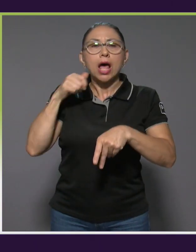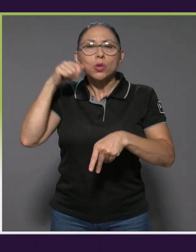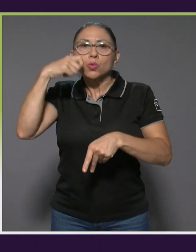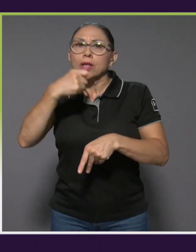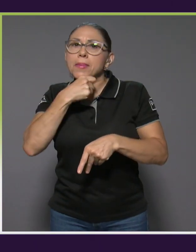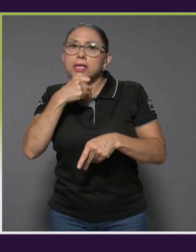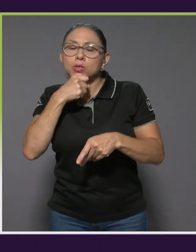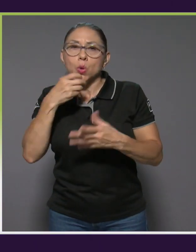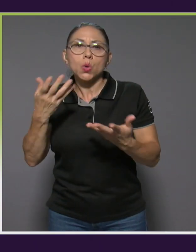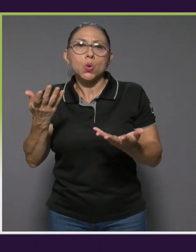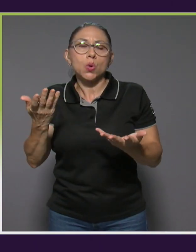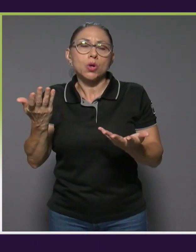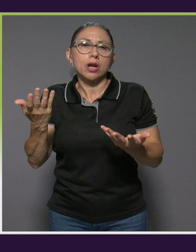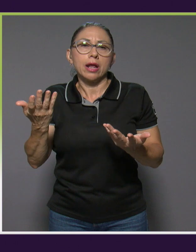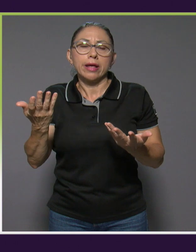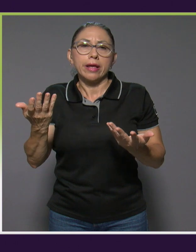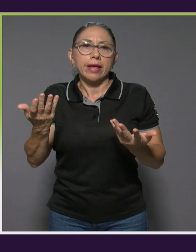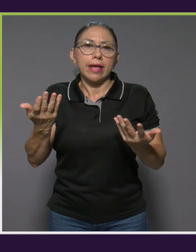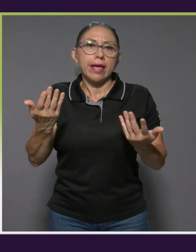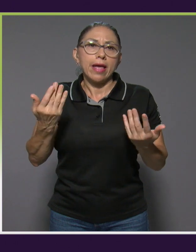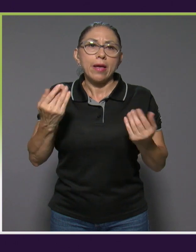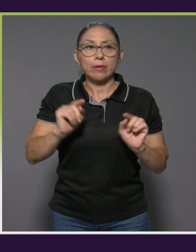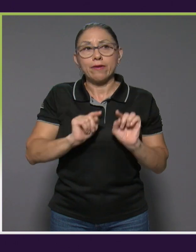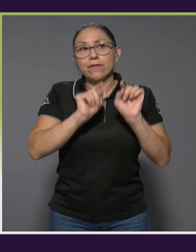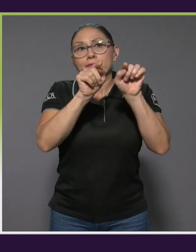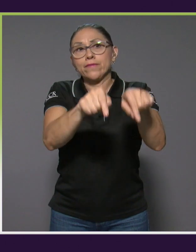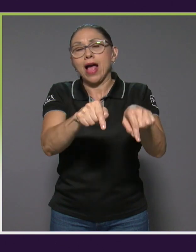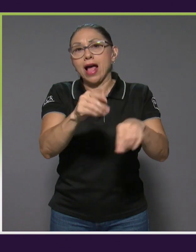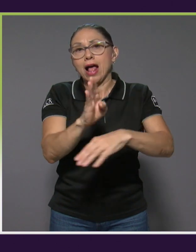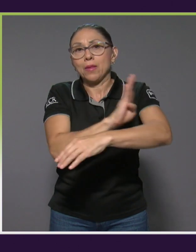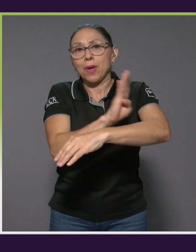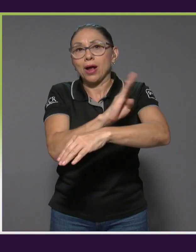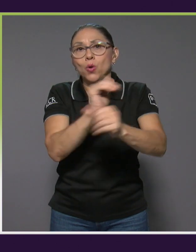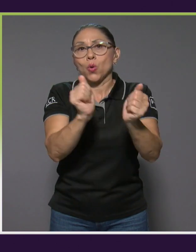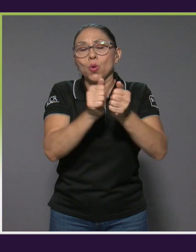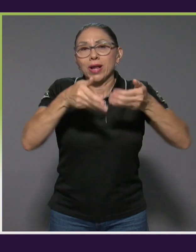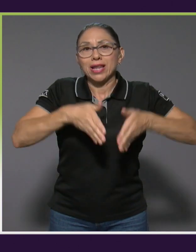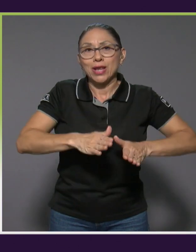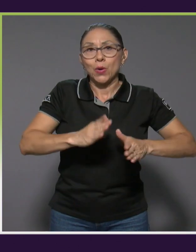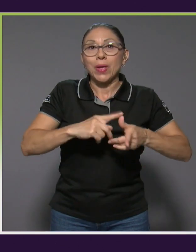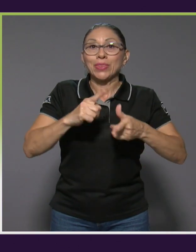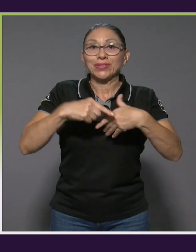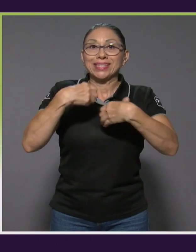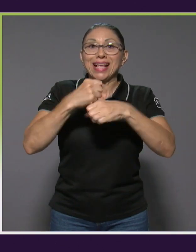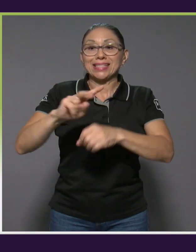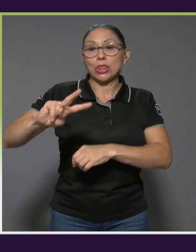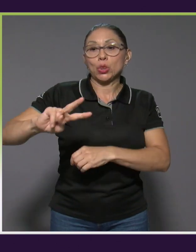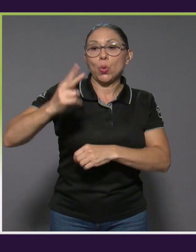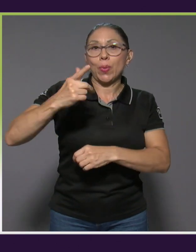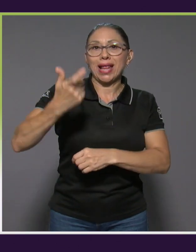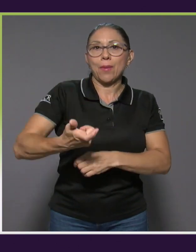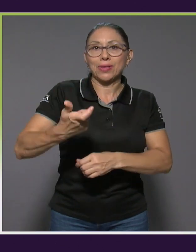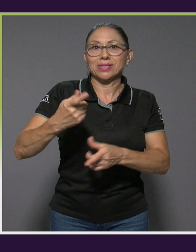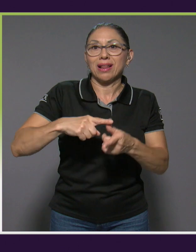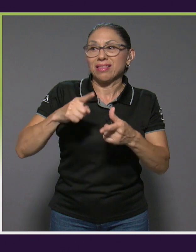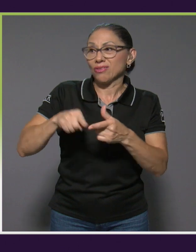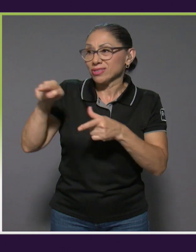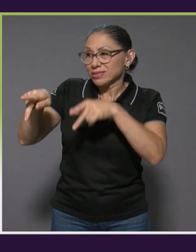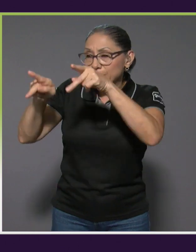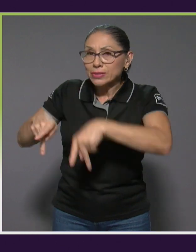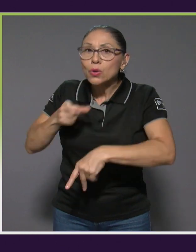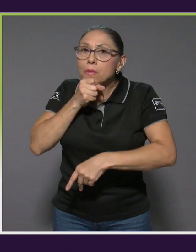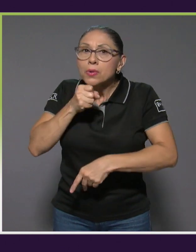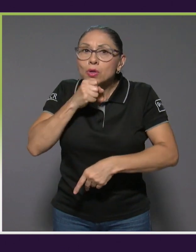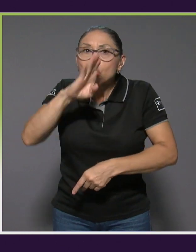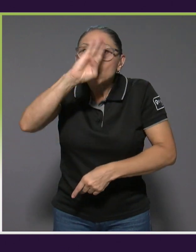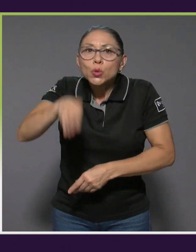hijo al banco y le saca un duplicado de la tarjeta y esa pensión no vuelve a verla al adulto mayor por